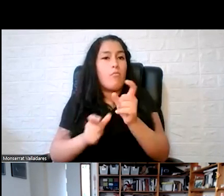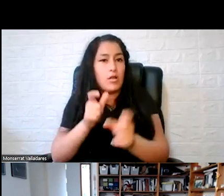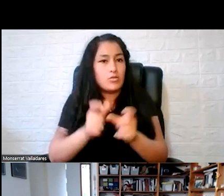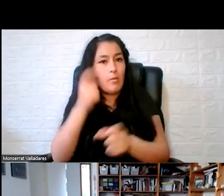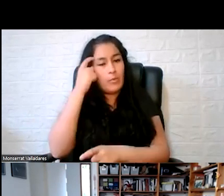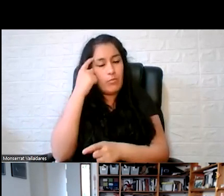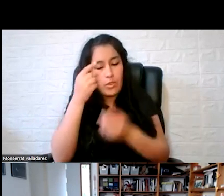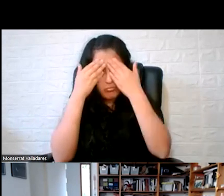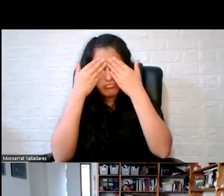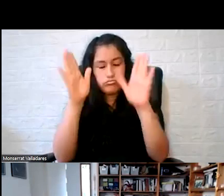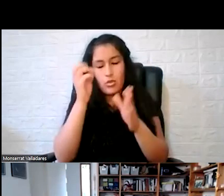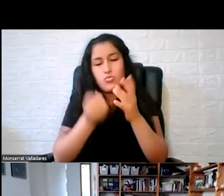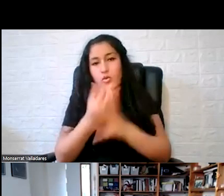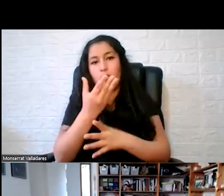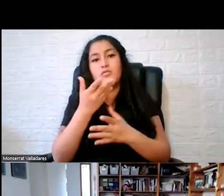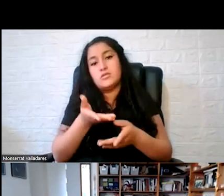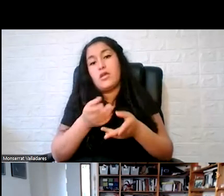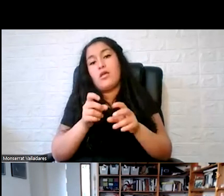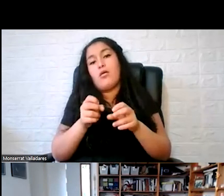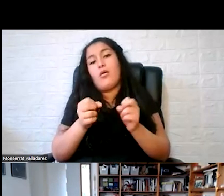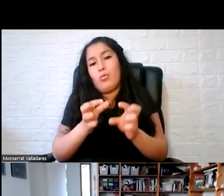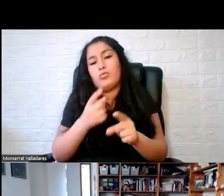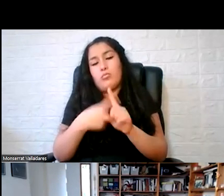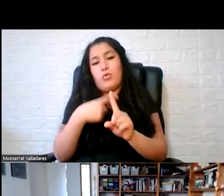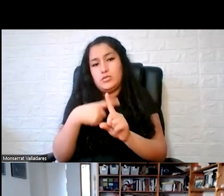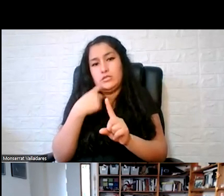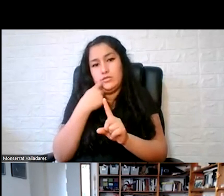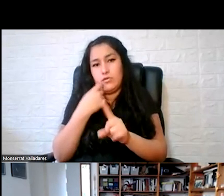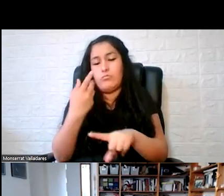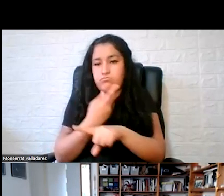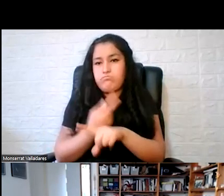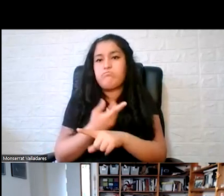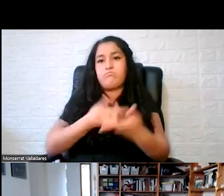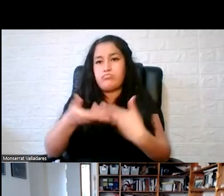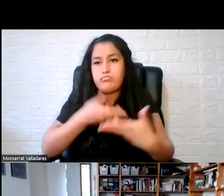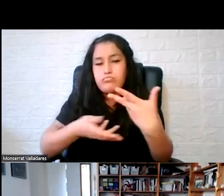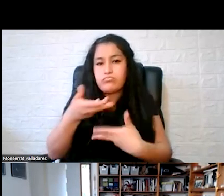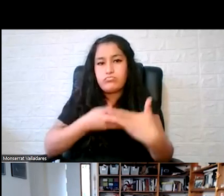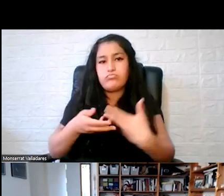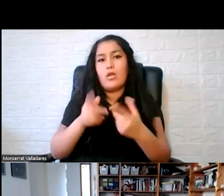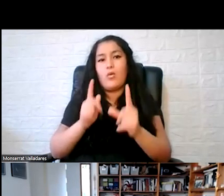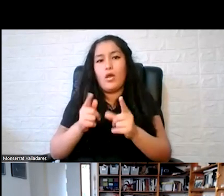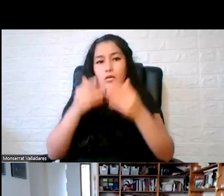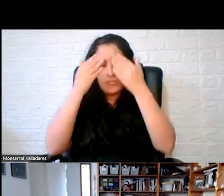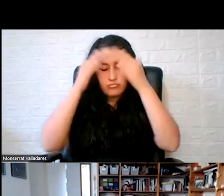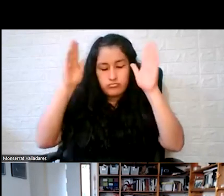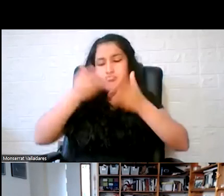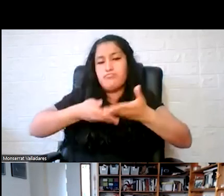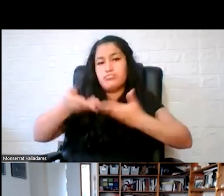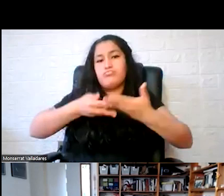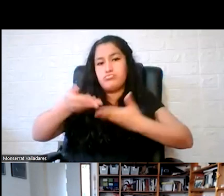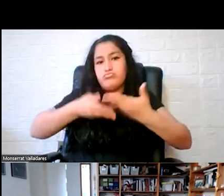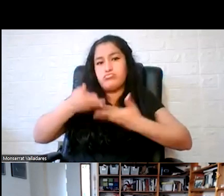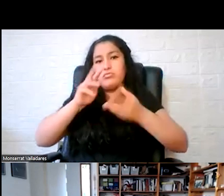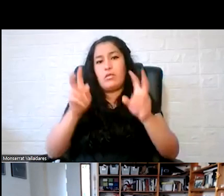hacer, y que creo que estas instancias de diálogo también nos permiten ampliar miradas respecto a lo que significa la